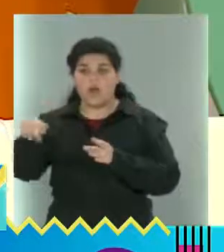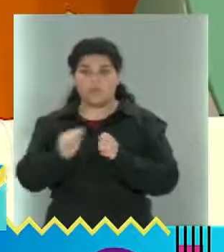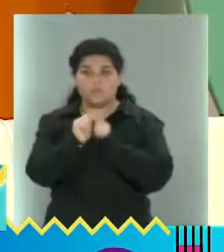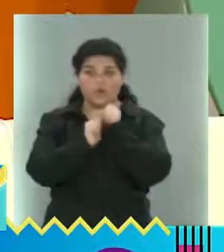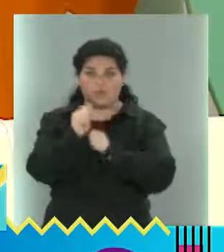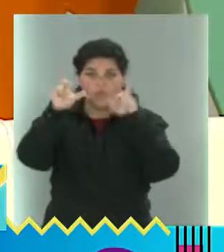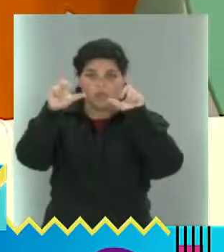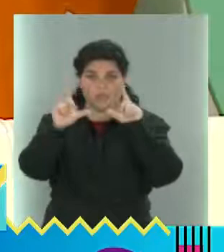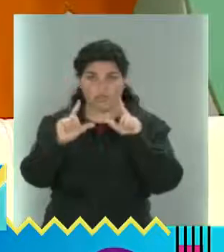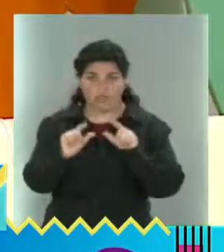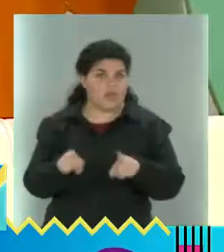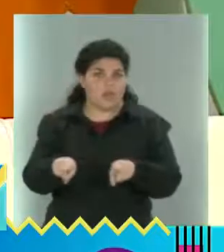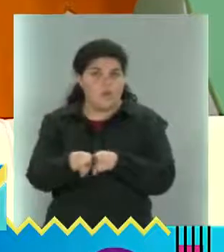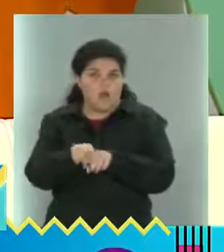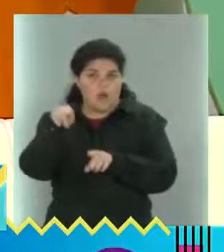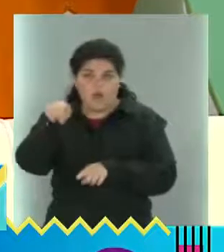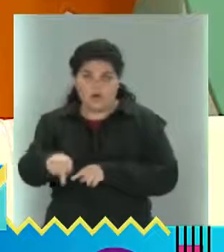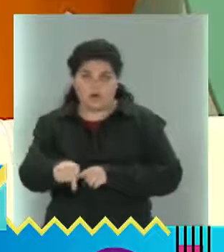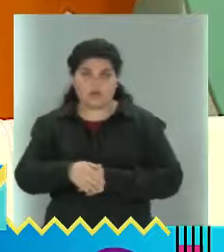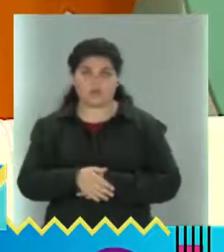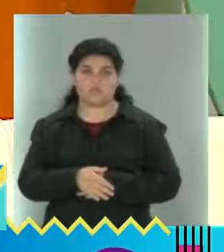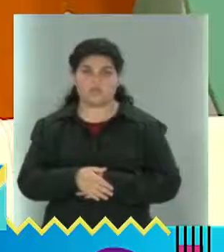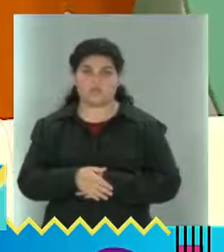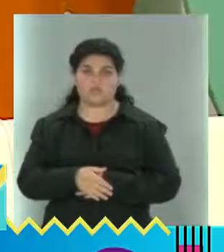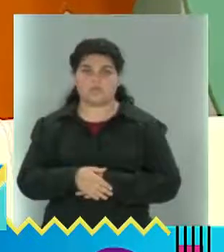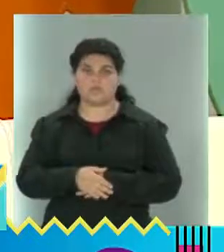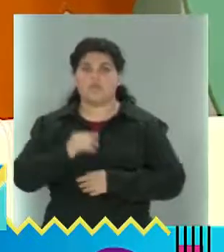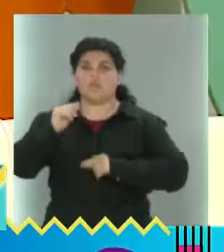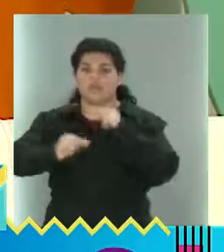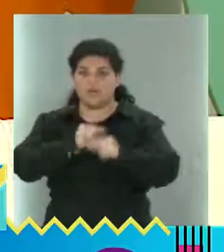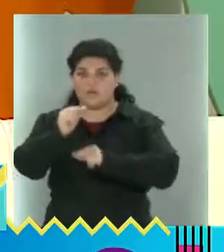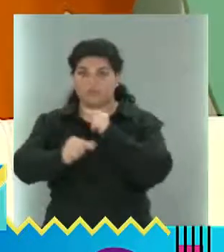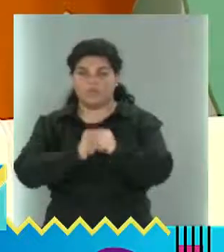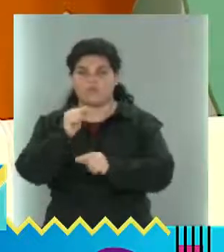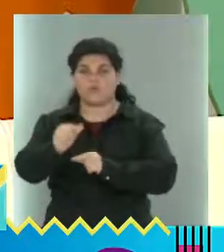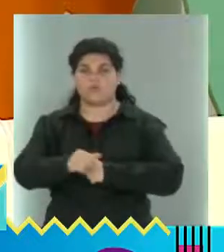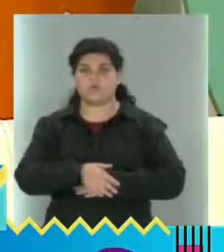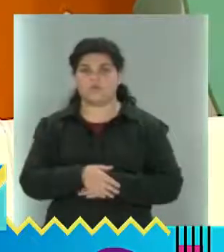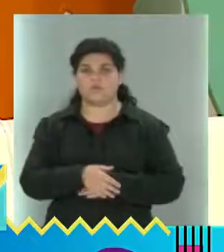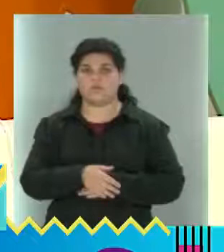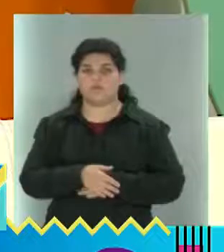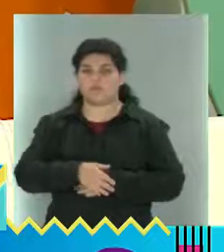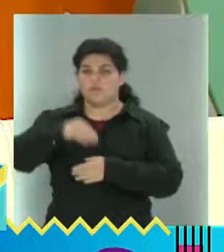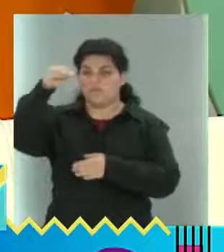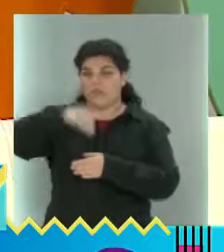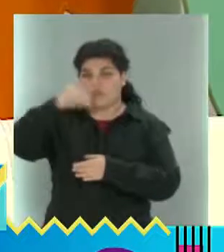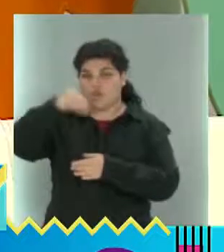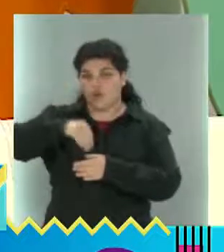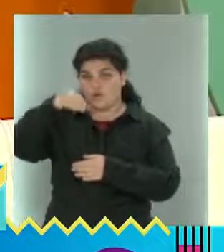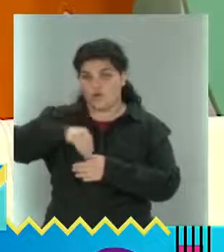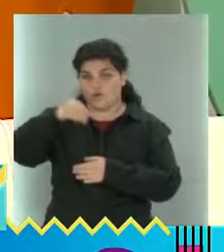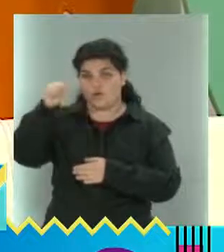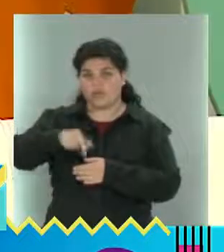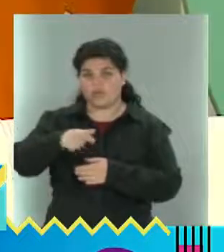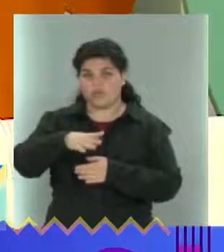lo que está pasando ahora. Cada vez más la composición del crudo que se refina